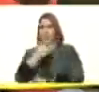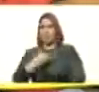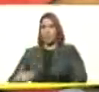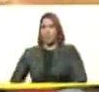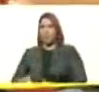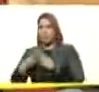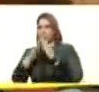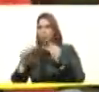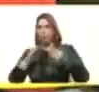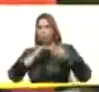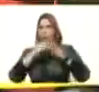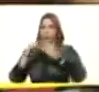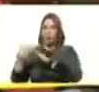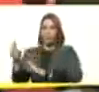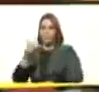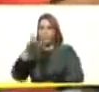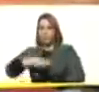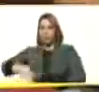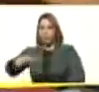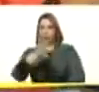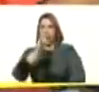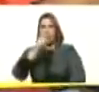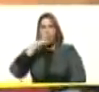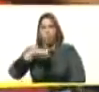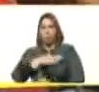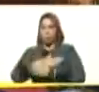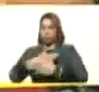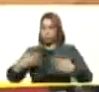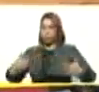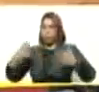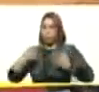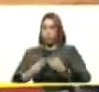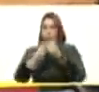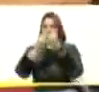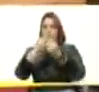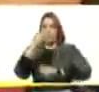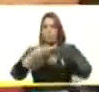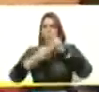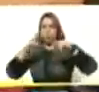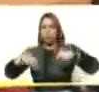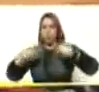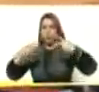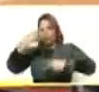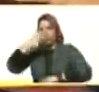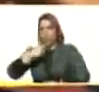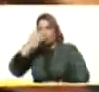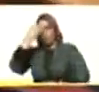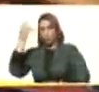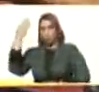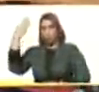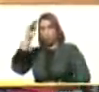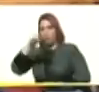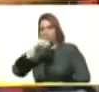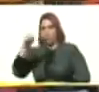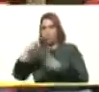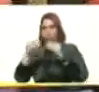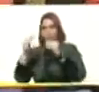en todas las comunidades de Venezuela hay un pueblo dispuesto a acompañarlo para hacer esa nueva realidad. Que Dios los bendiga a todas y a todos.